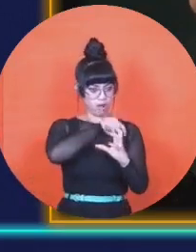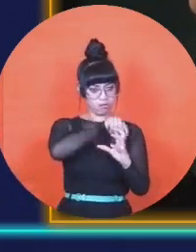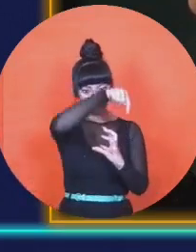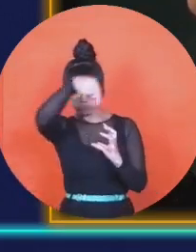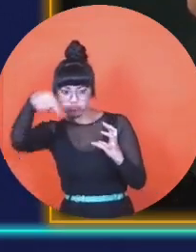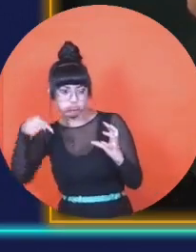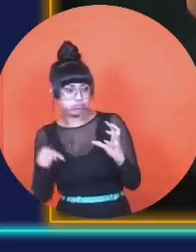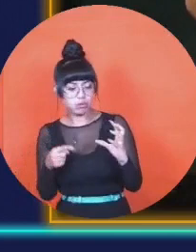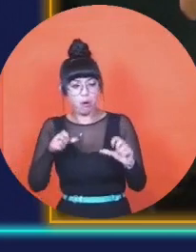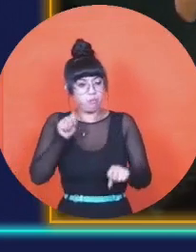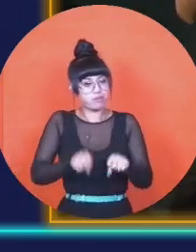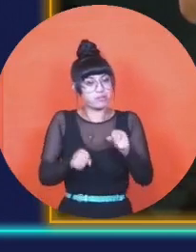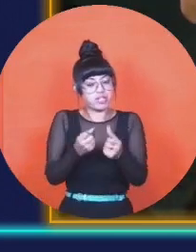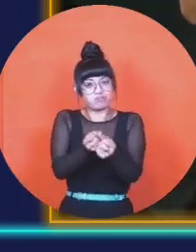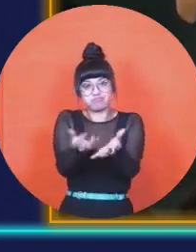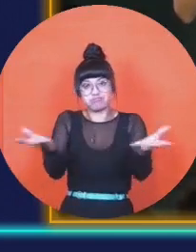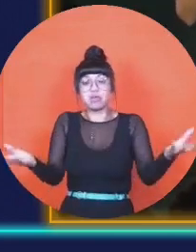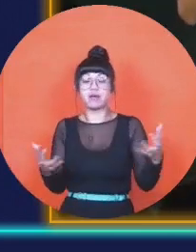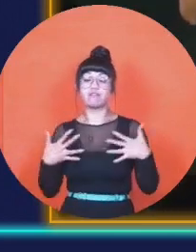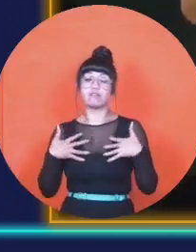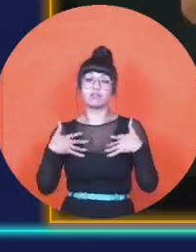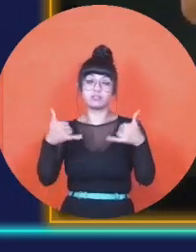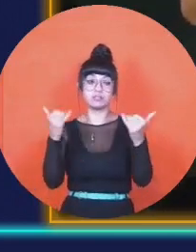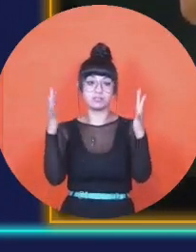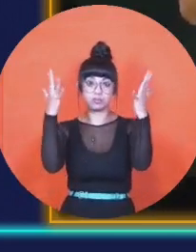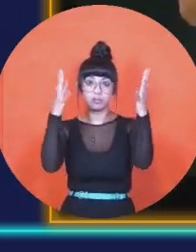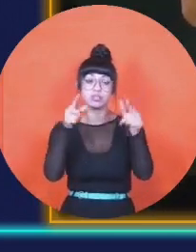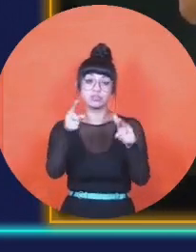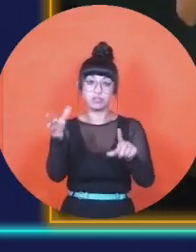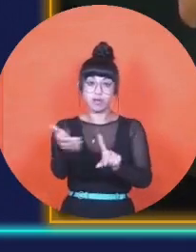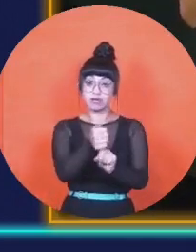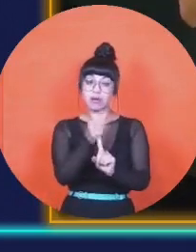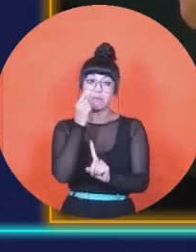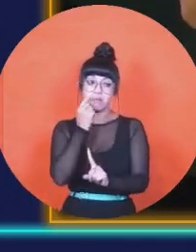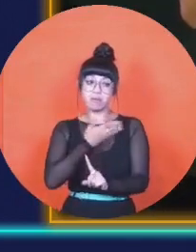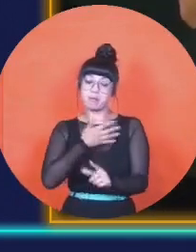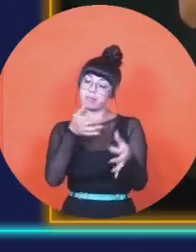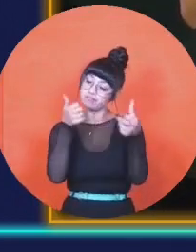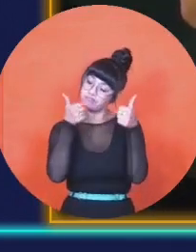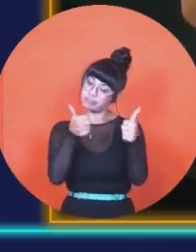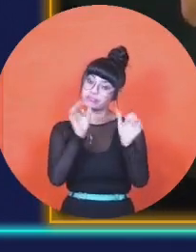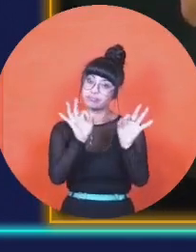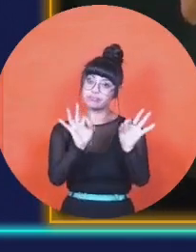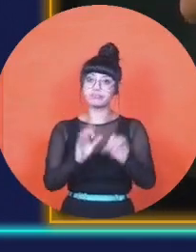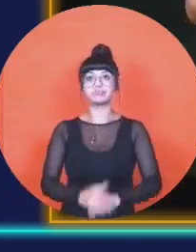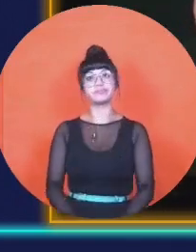posibilidades. Y muchas felicitaciones por lograr lo que ha logrado como papá. O sea, un trabajo increíble.